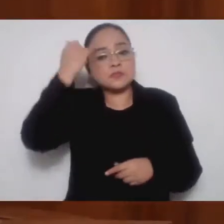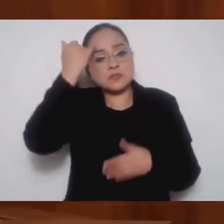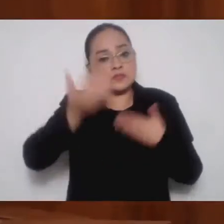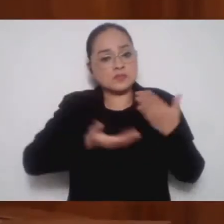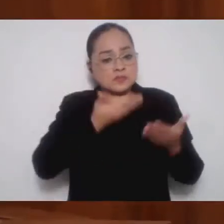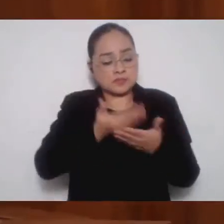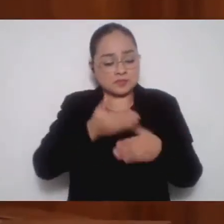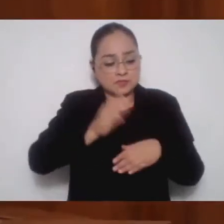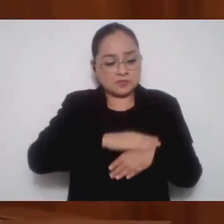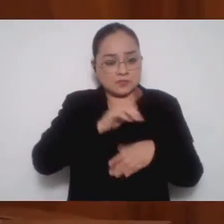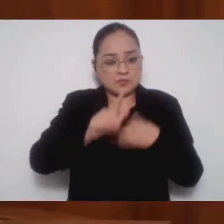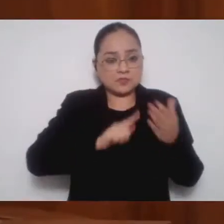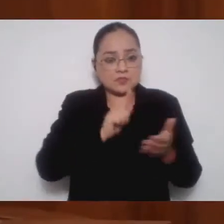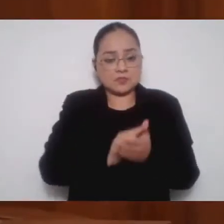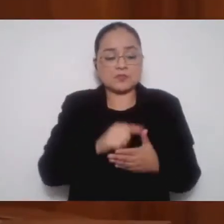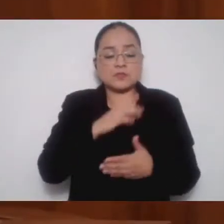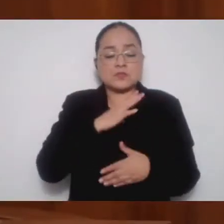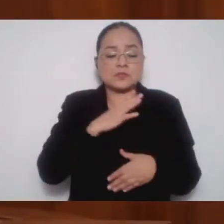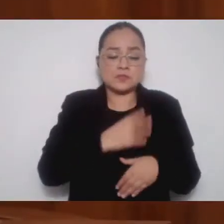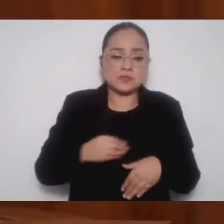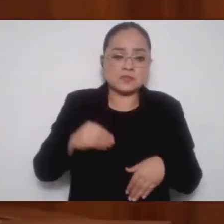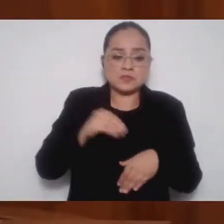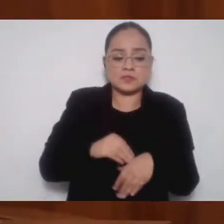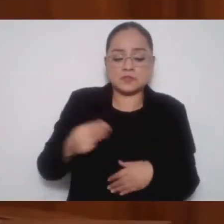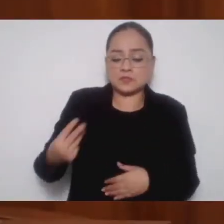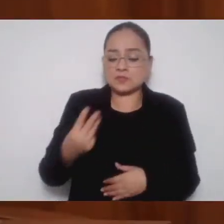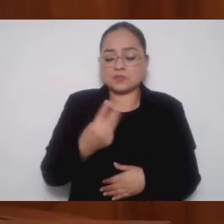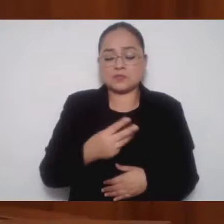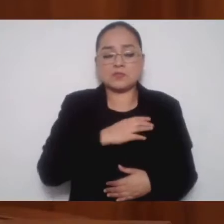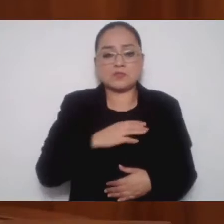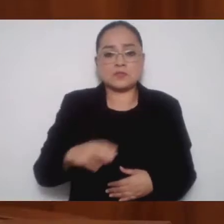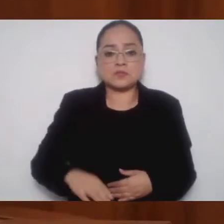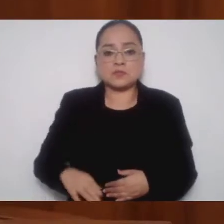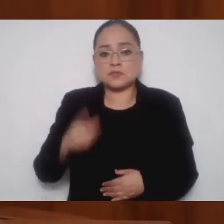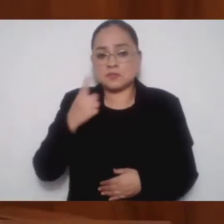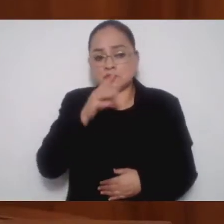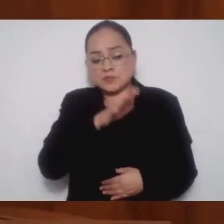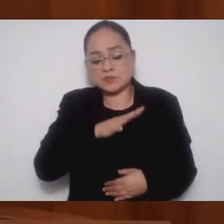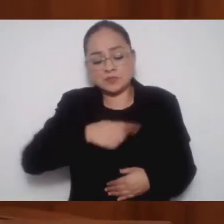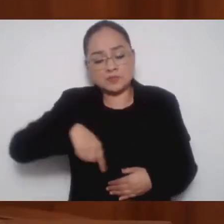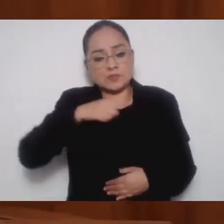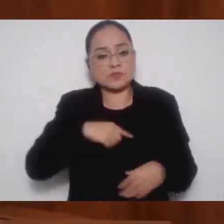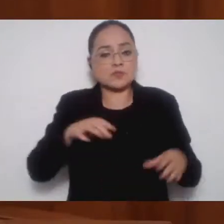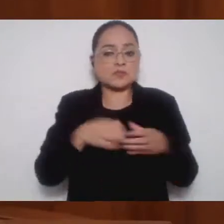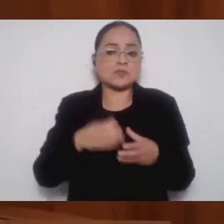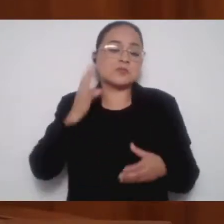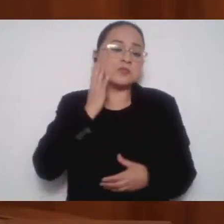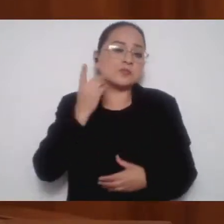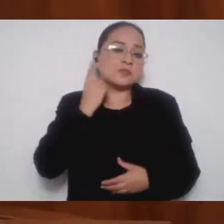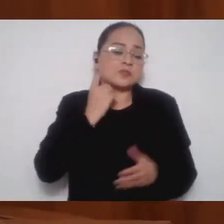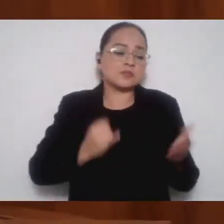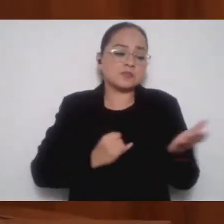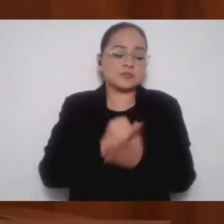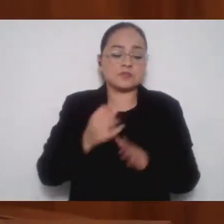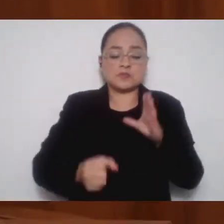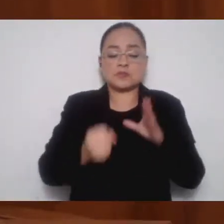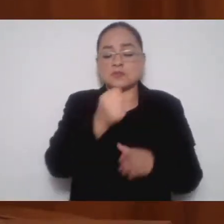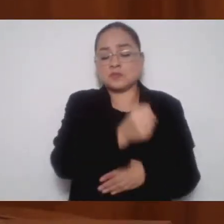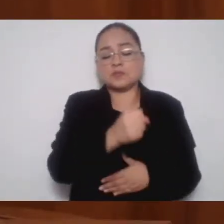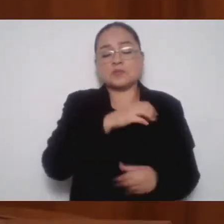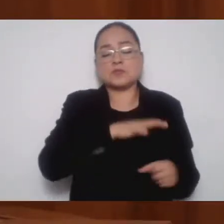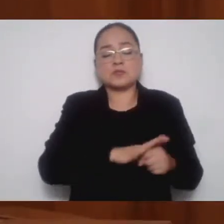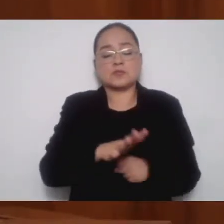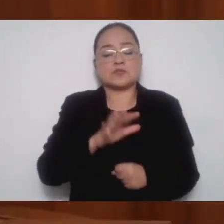decreto usó terna de ciudadanos para que la soberanía designe al fiscal general de